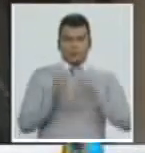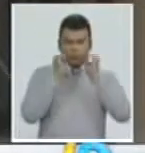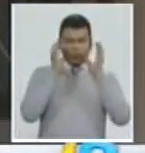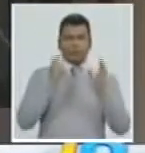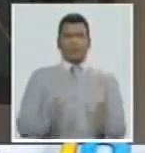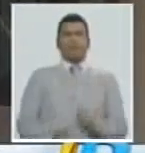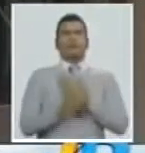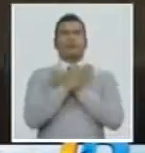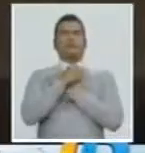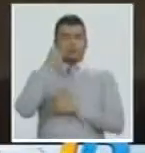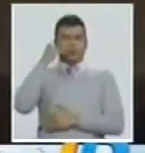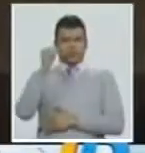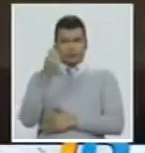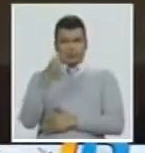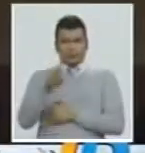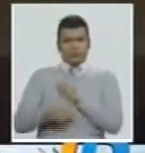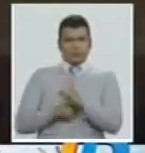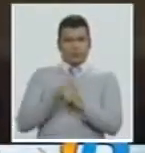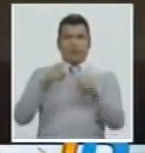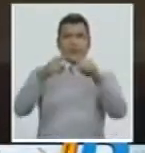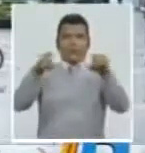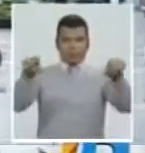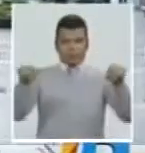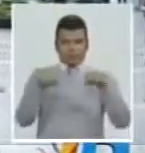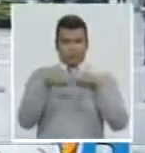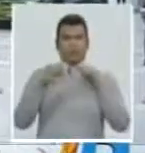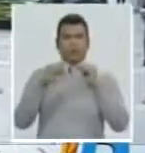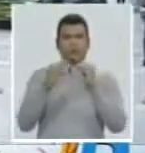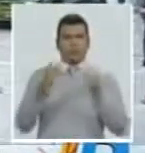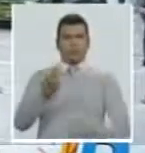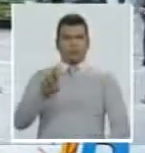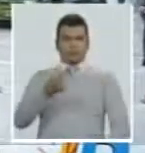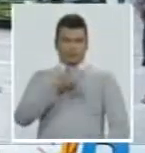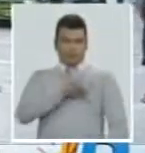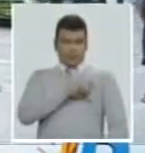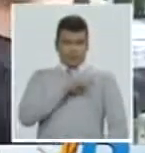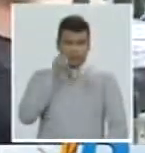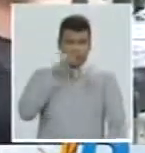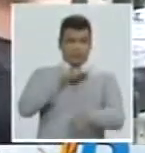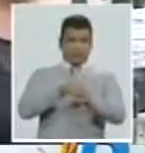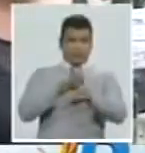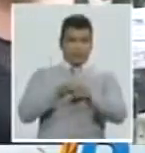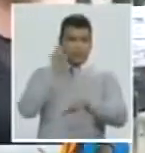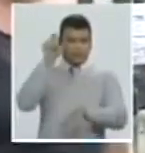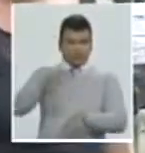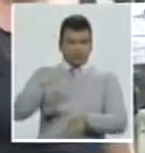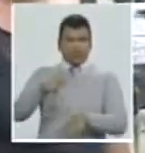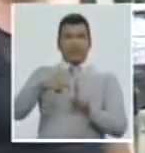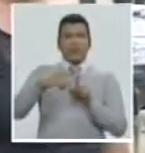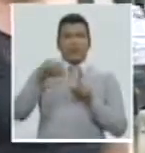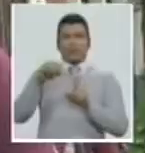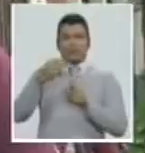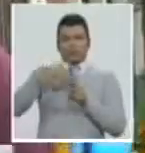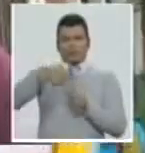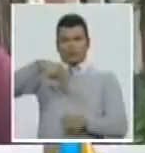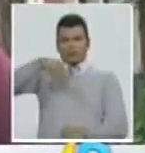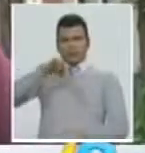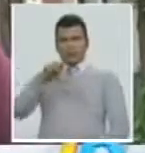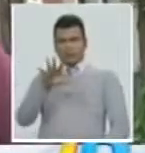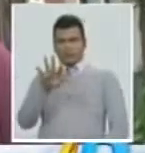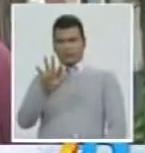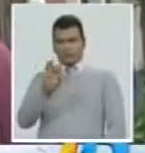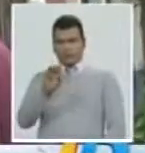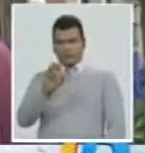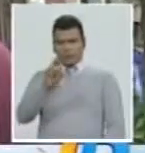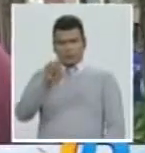menor de 13 años fue encontrado en uno de los cuartos de su casa, en el oriente de Cali, según lo confirmó Milton Gómez, tío de la víctima. En la casa mi mamá